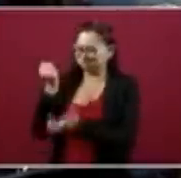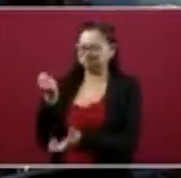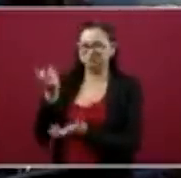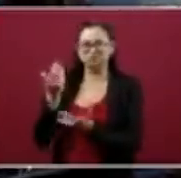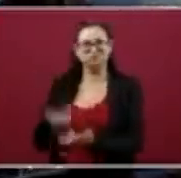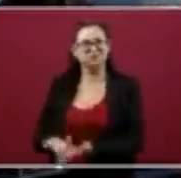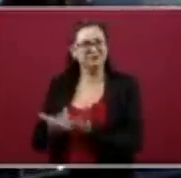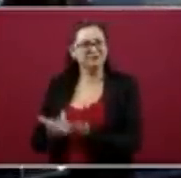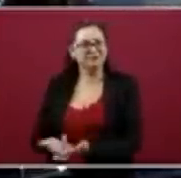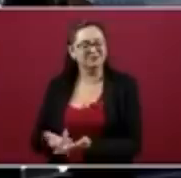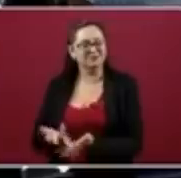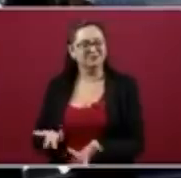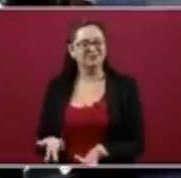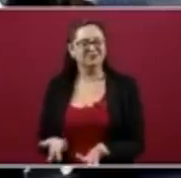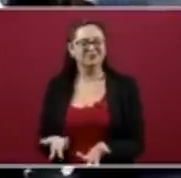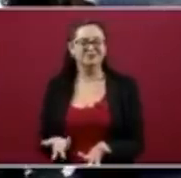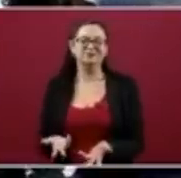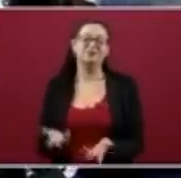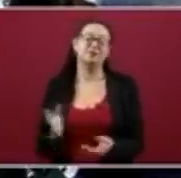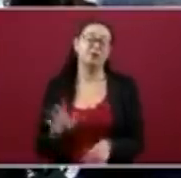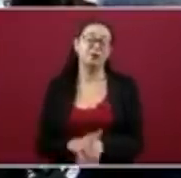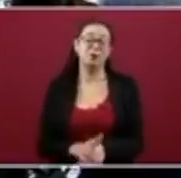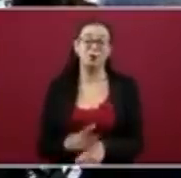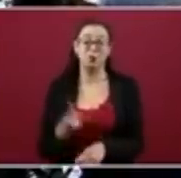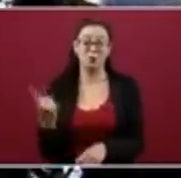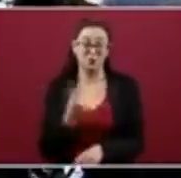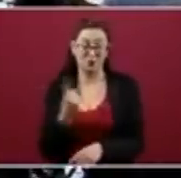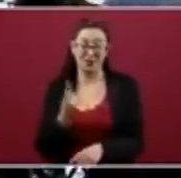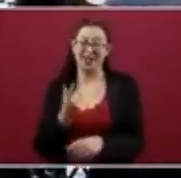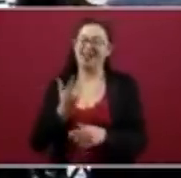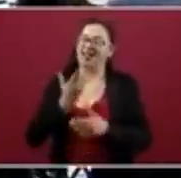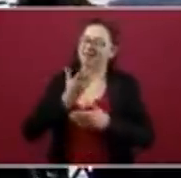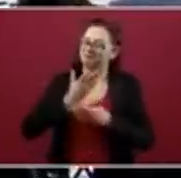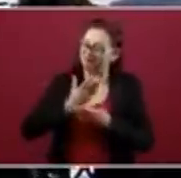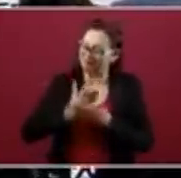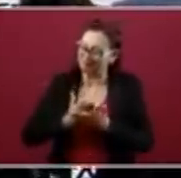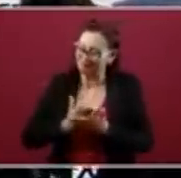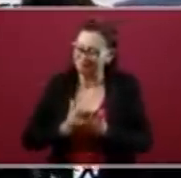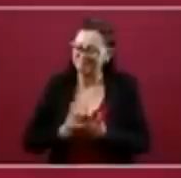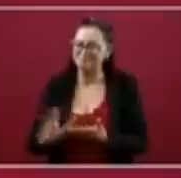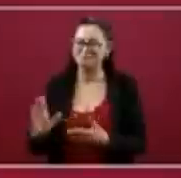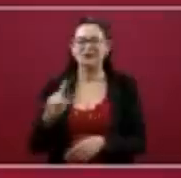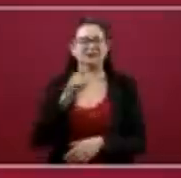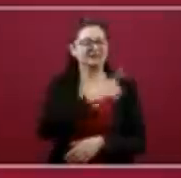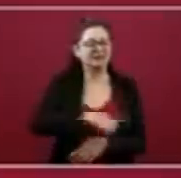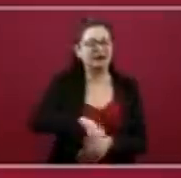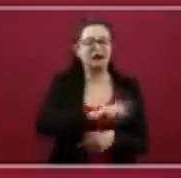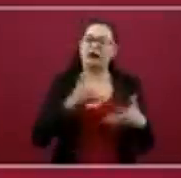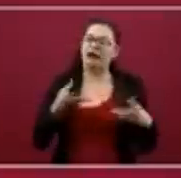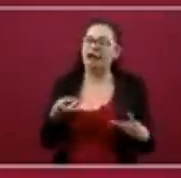Ah, porque además todo lo que se utilizó para la compra de estas plantas